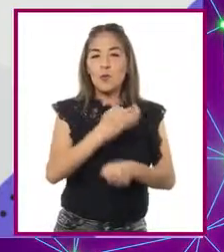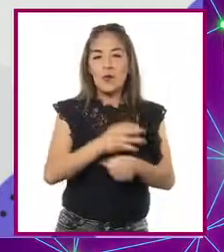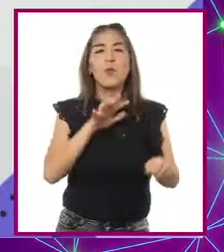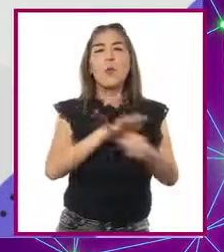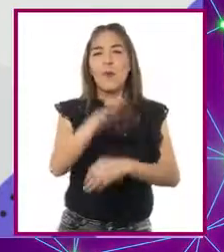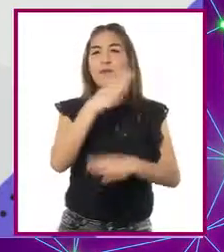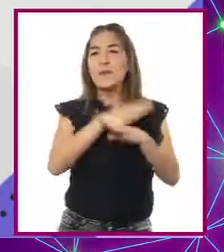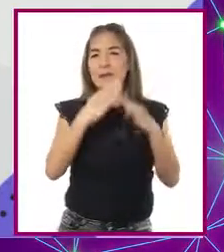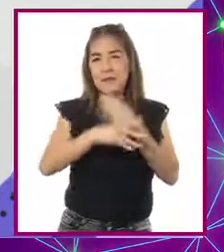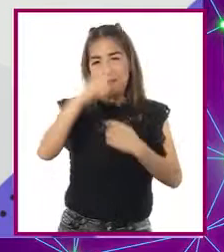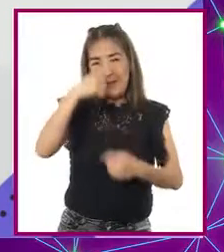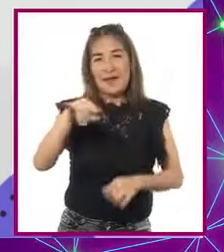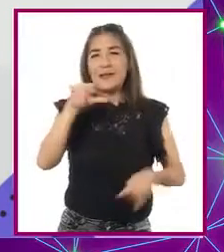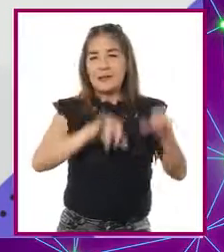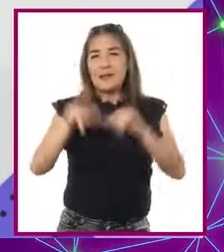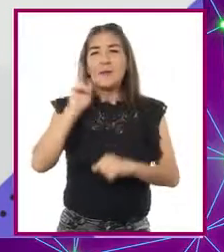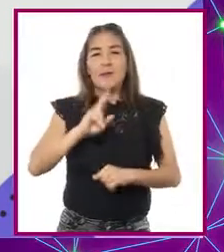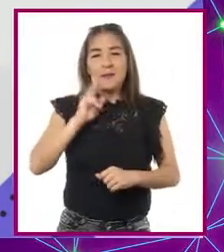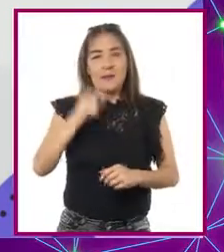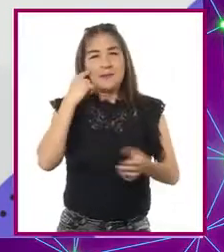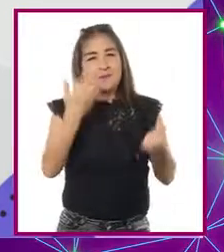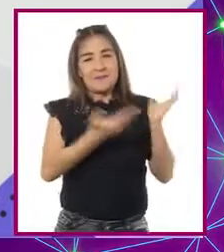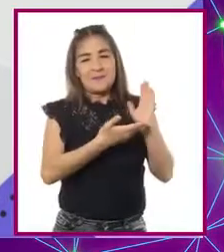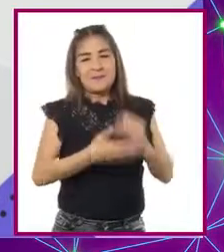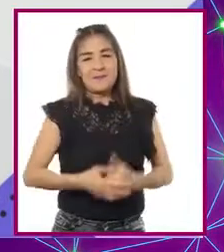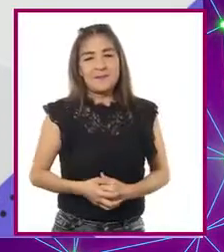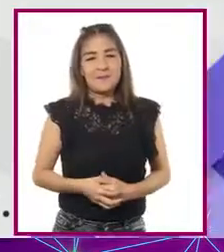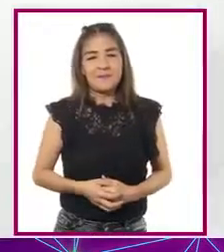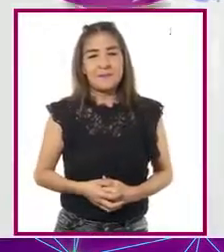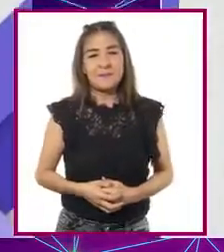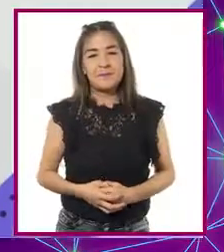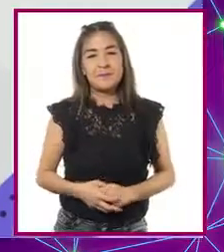son los materiales. Observen que aparecen en pantalla.